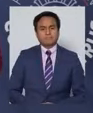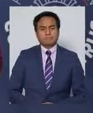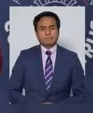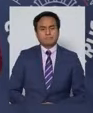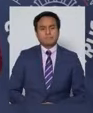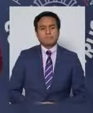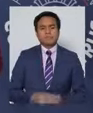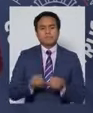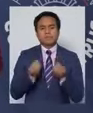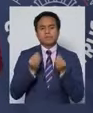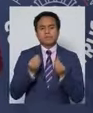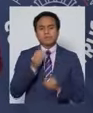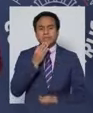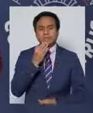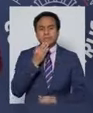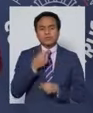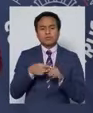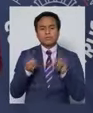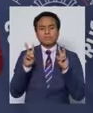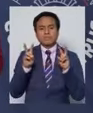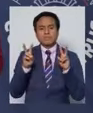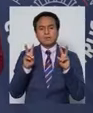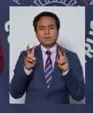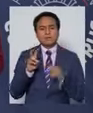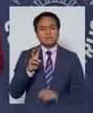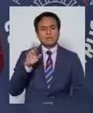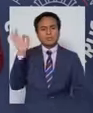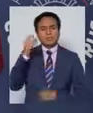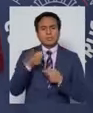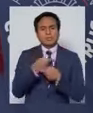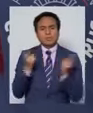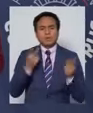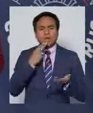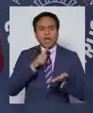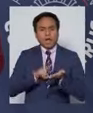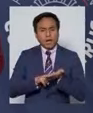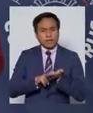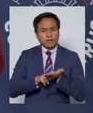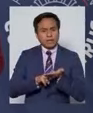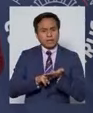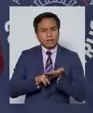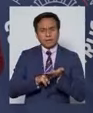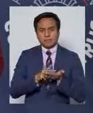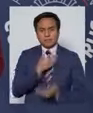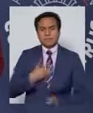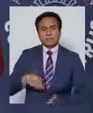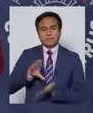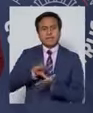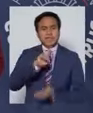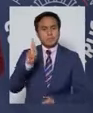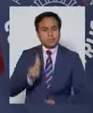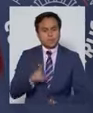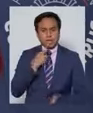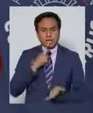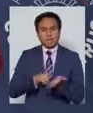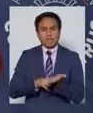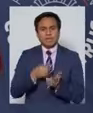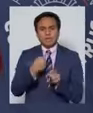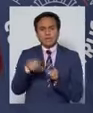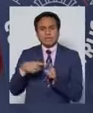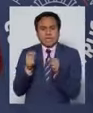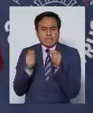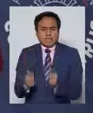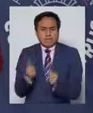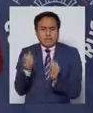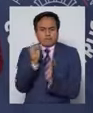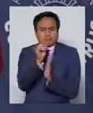Y bueno, también en otros temas, este sábado se hizo pública una carta dirigida al presidente de la República, firmada por varios